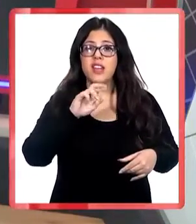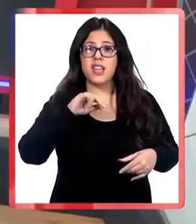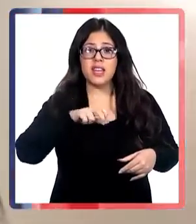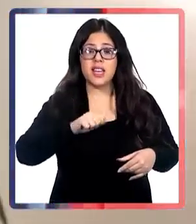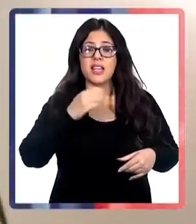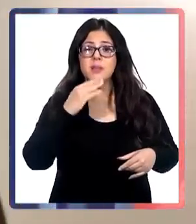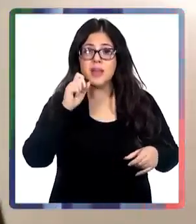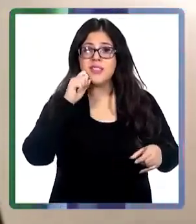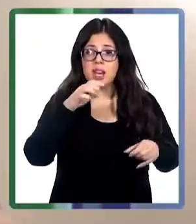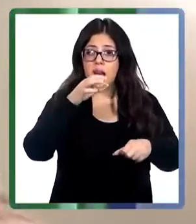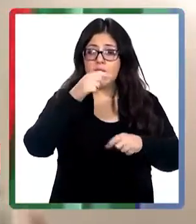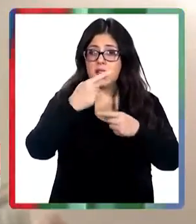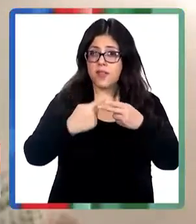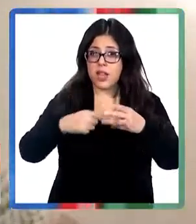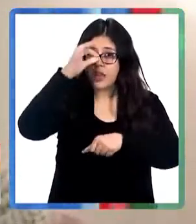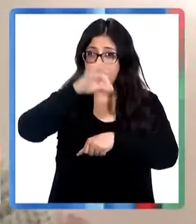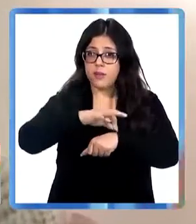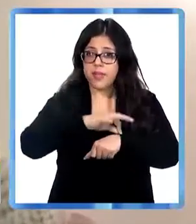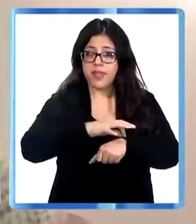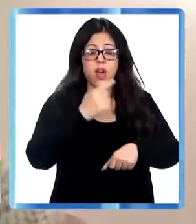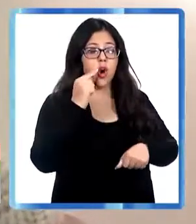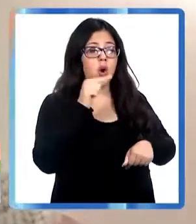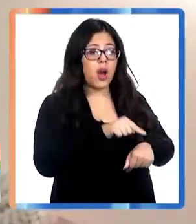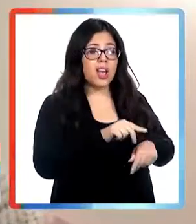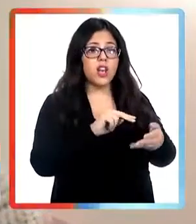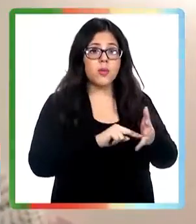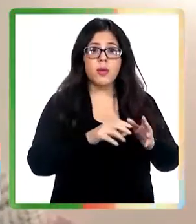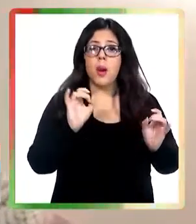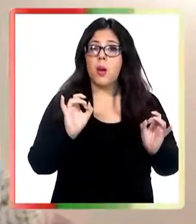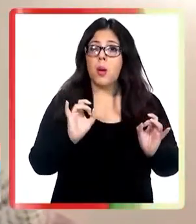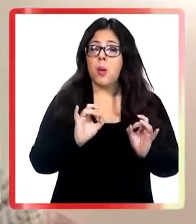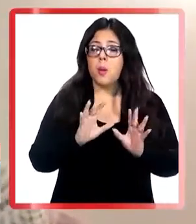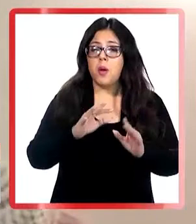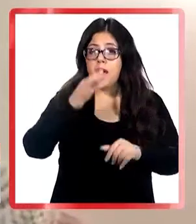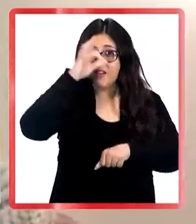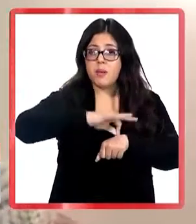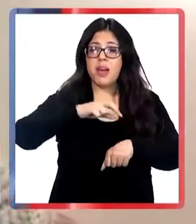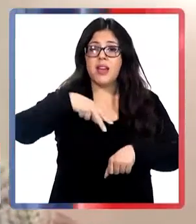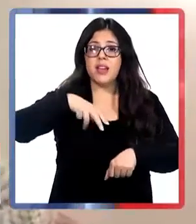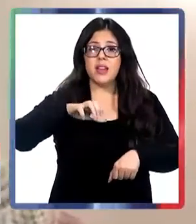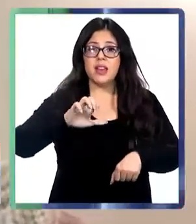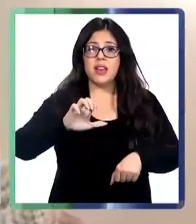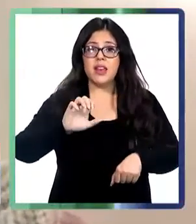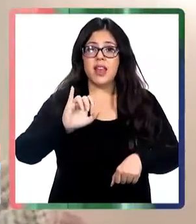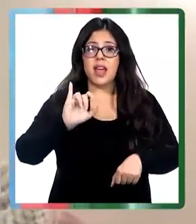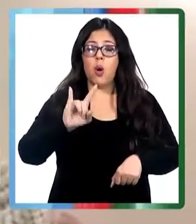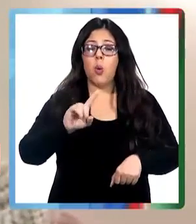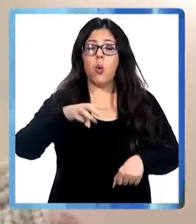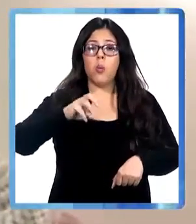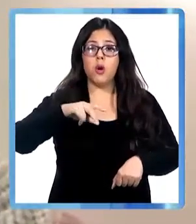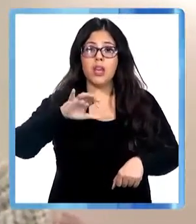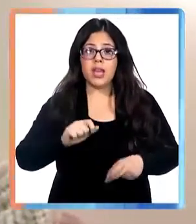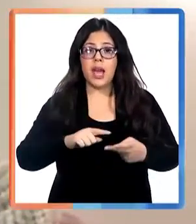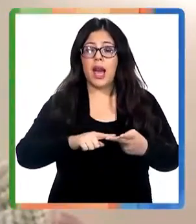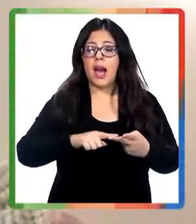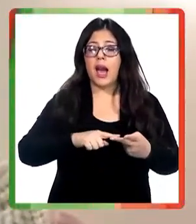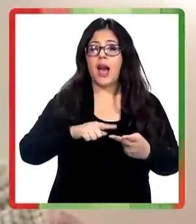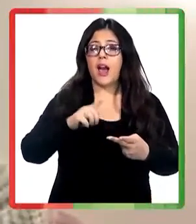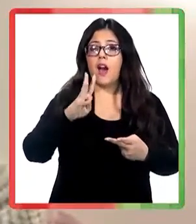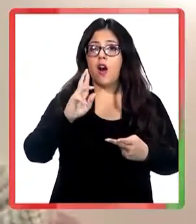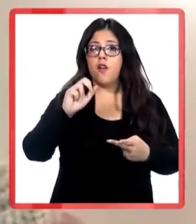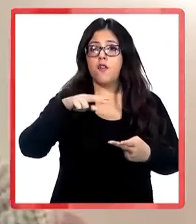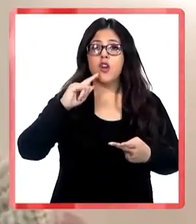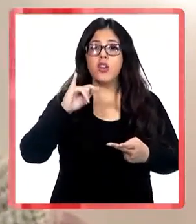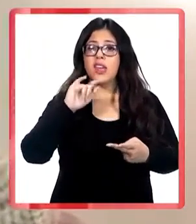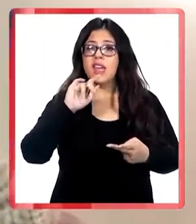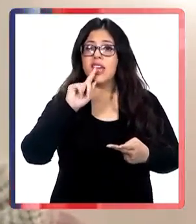¿no? Bueno, las complicaciones incluyen, por ejemplo, neumonías, puede haber bronquitis, puede haber, por los accesos